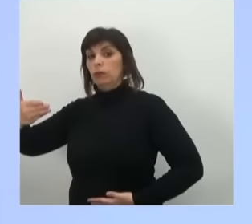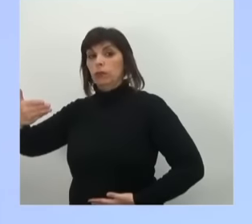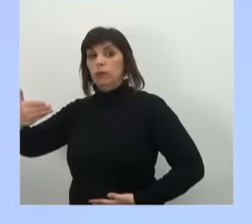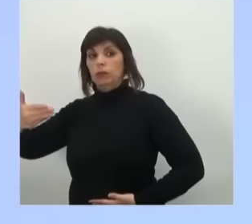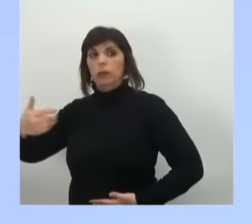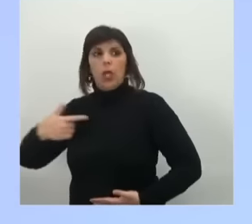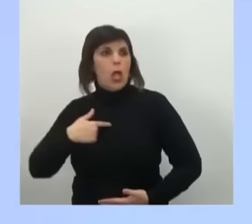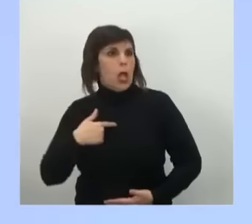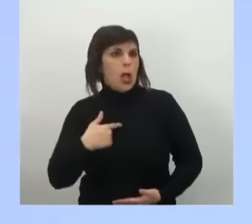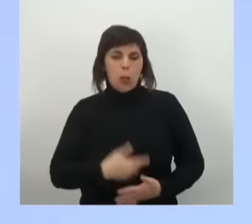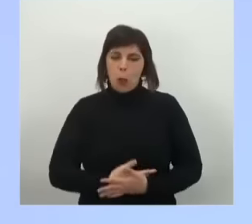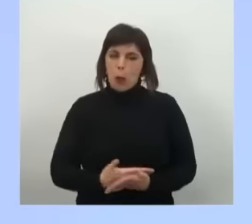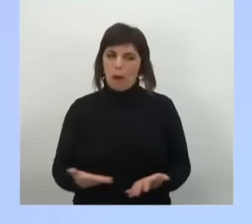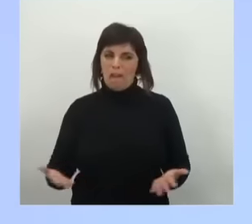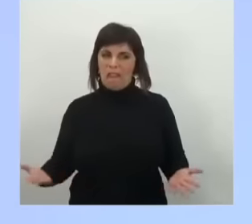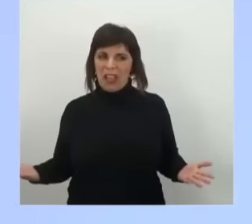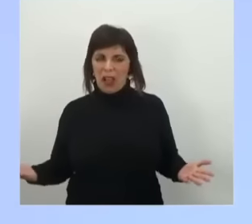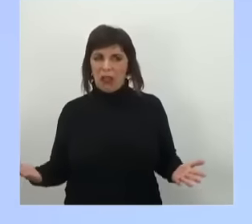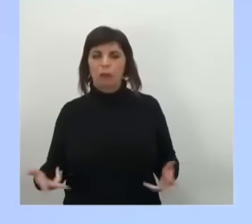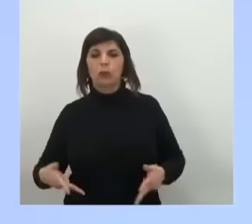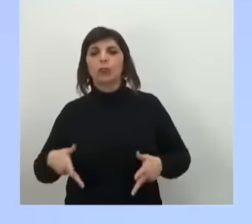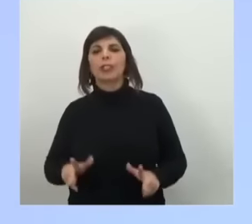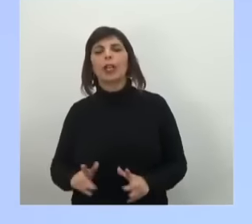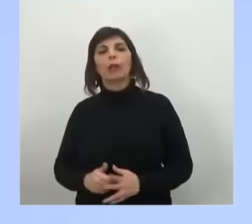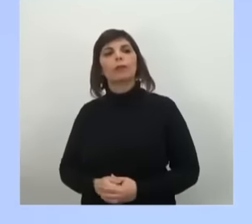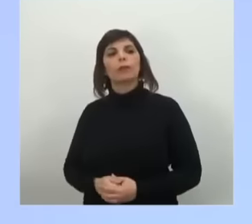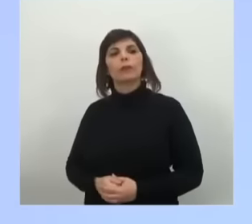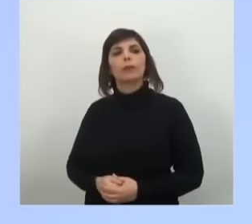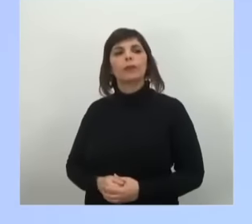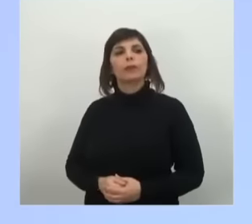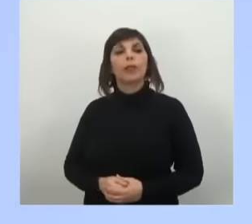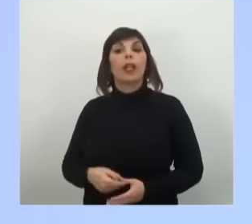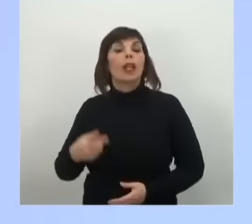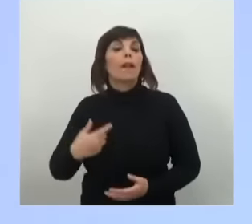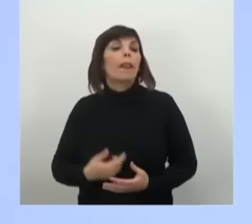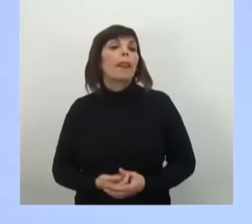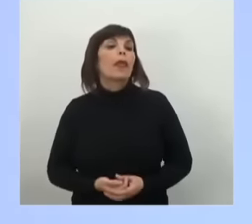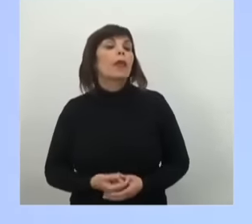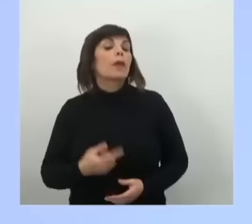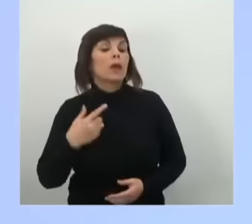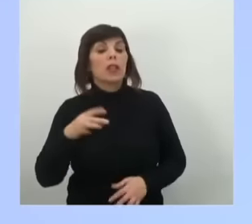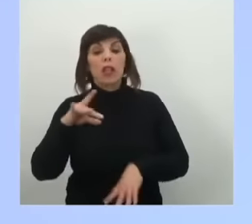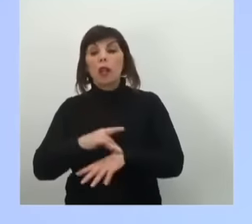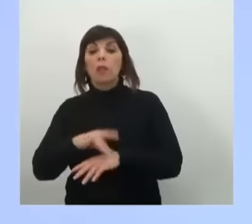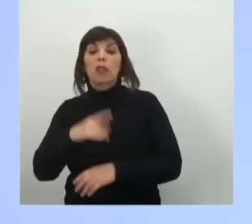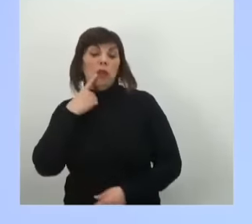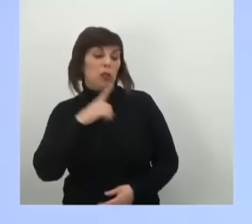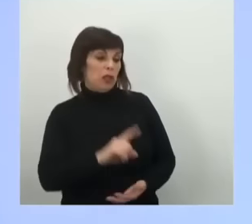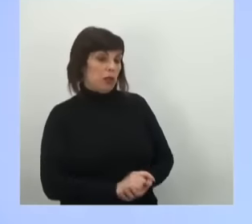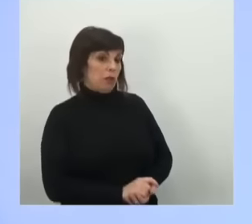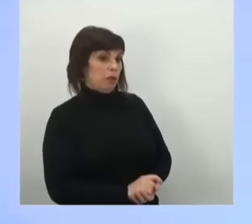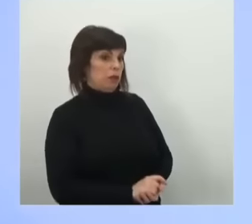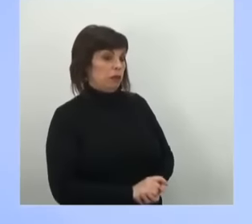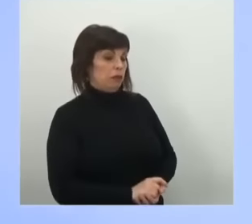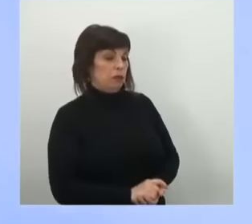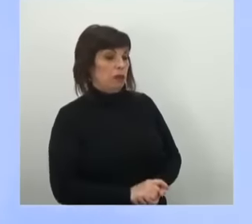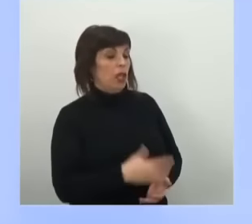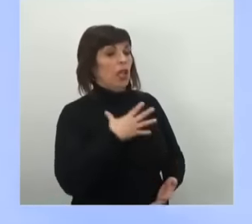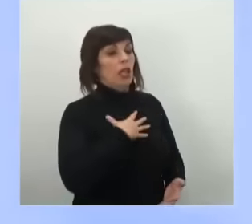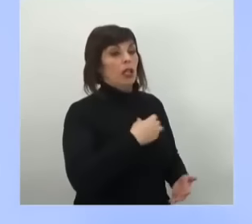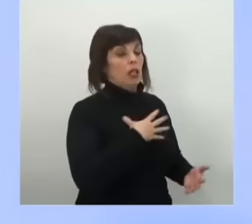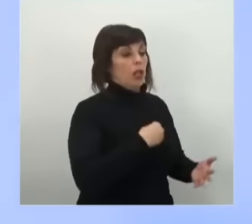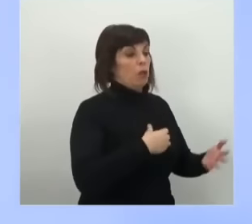con una confianza tremenda sentado ahí adelante de él diciéndole que me vas a mostrar y él me dice puedes ver la diferencia de estos dos